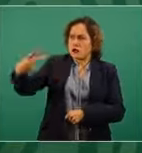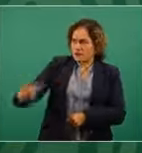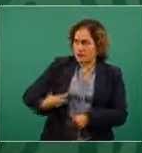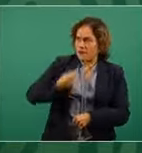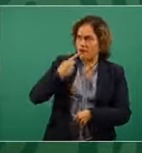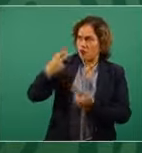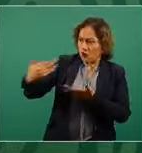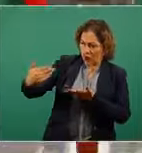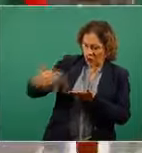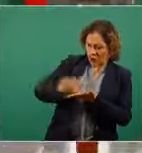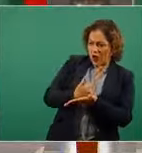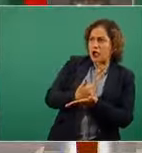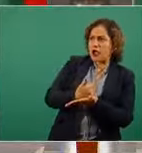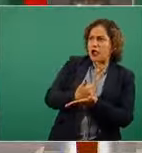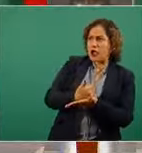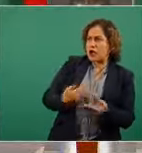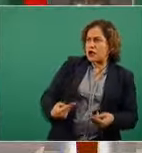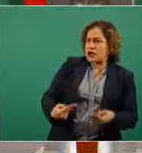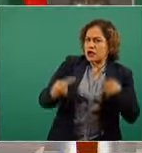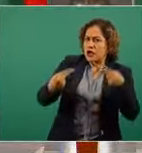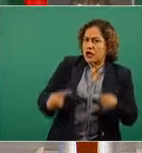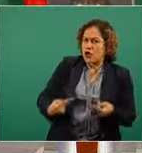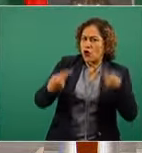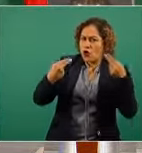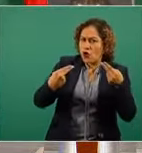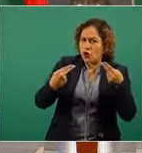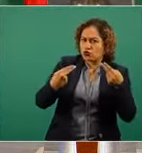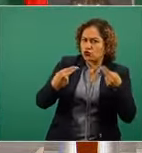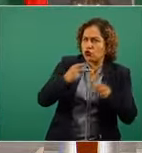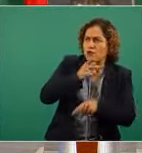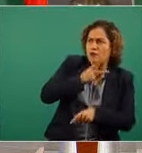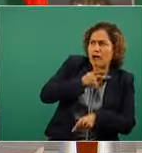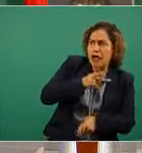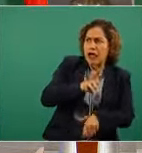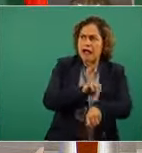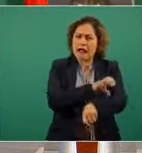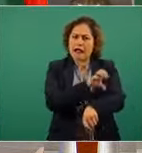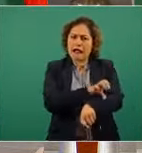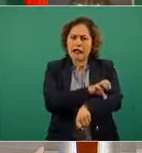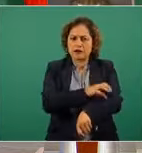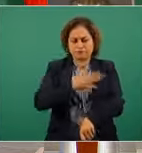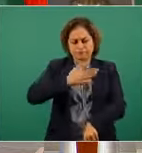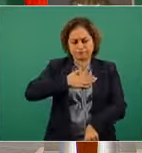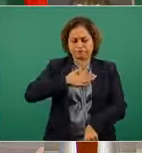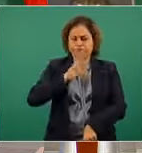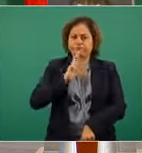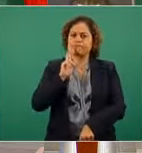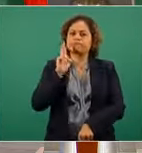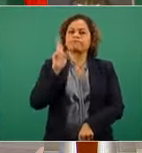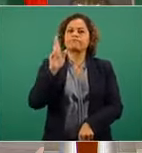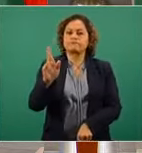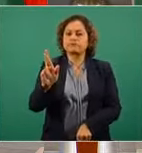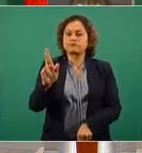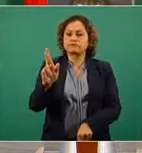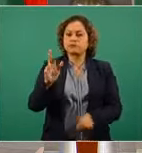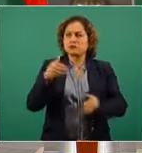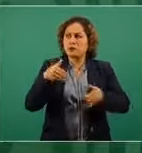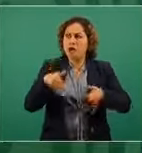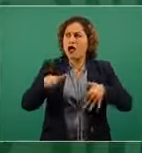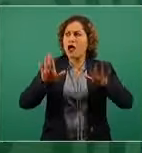energéticos o a la electricidad, le respondo que apenas